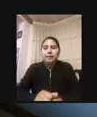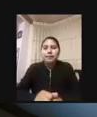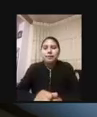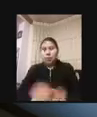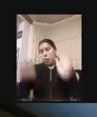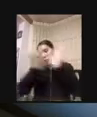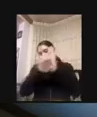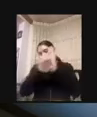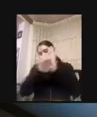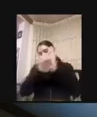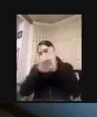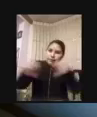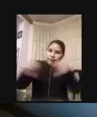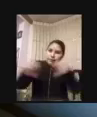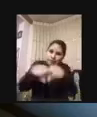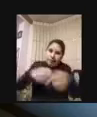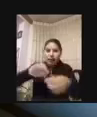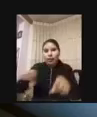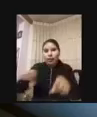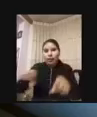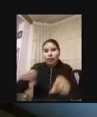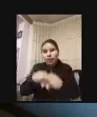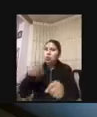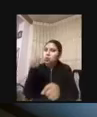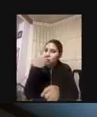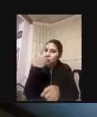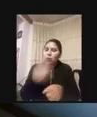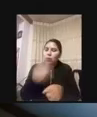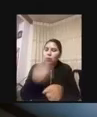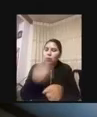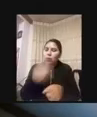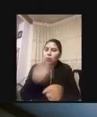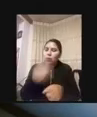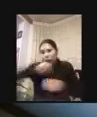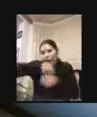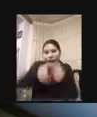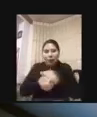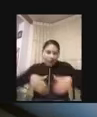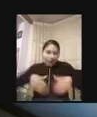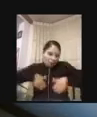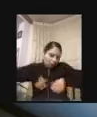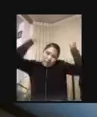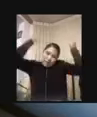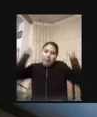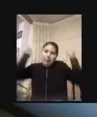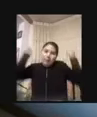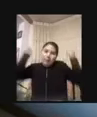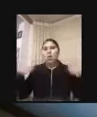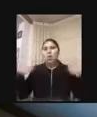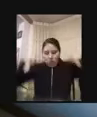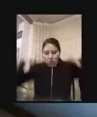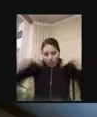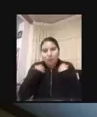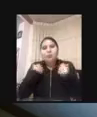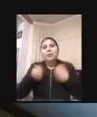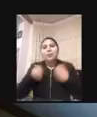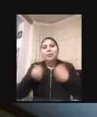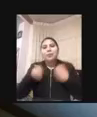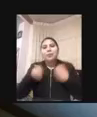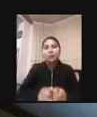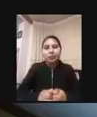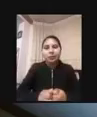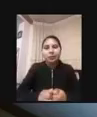zapato, atarse los guatos del zapato, vestirse, sacarse la ropa, colocarse. Entonces esa es parte de las